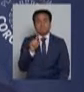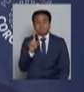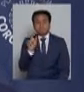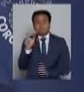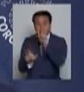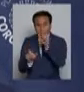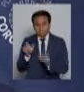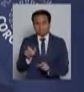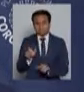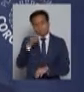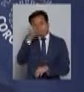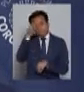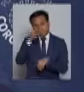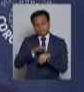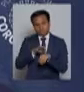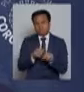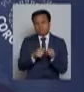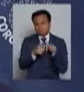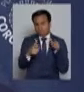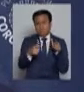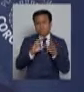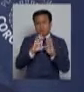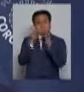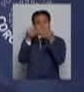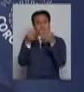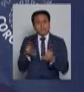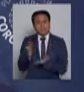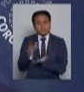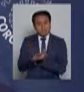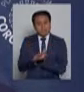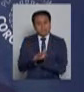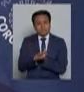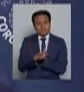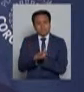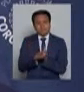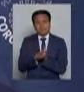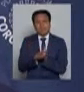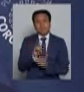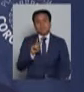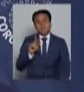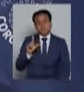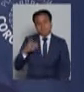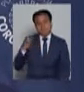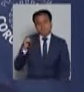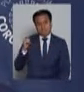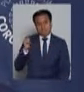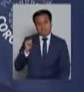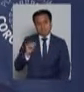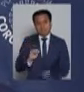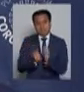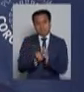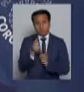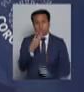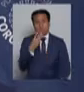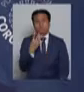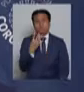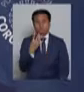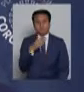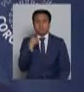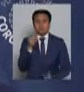4.471 y el total de fallecidos se eleva de 27 el día de ayer a